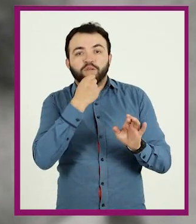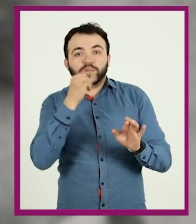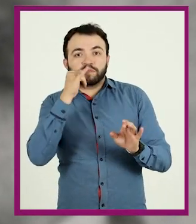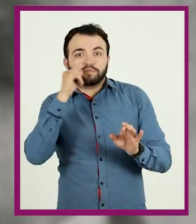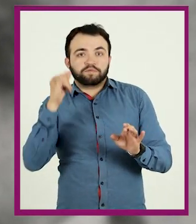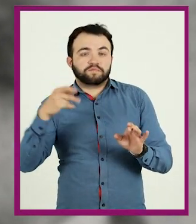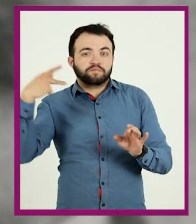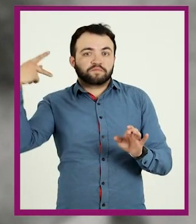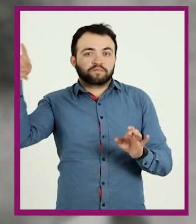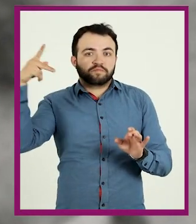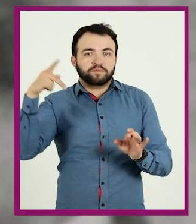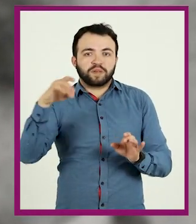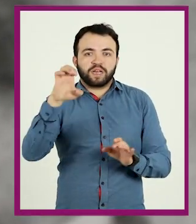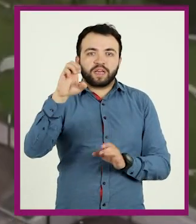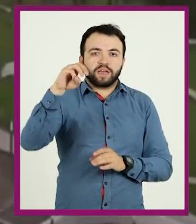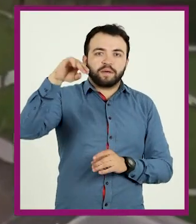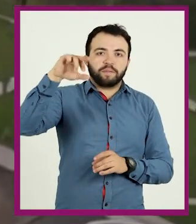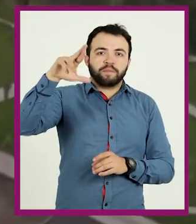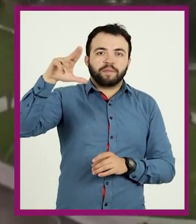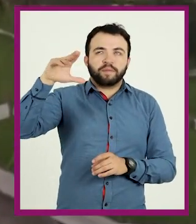italiano Emilio Salgari.